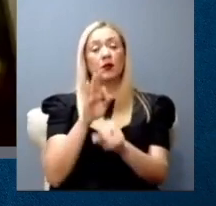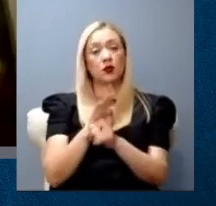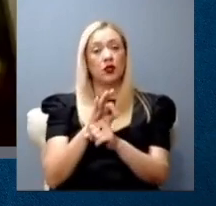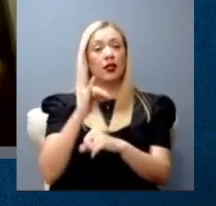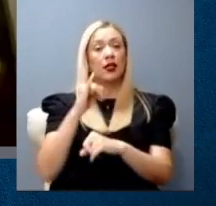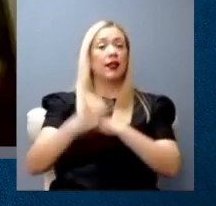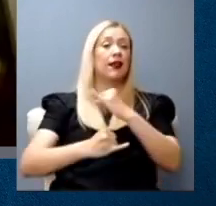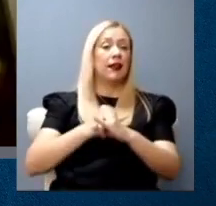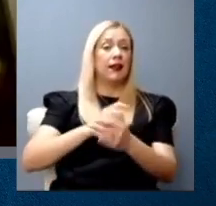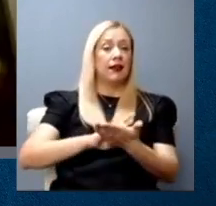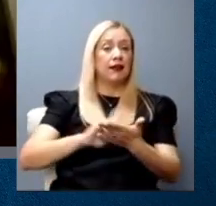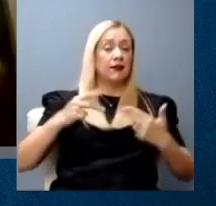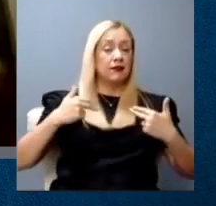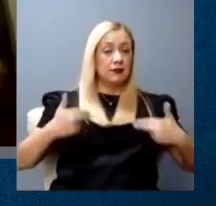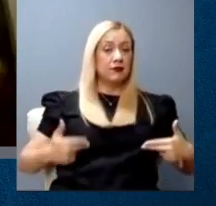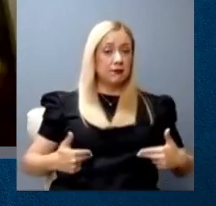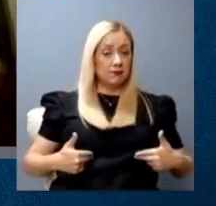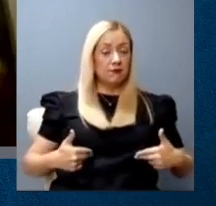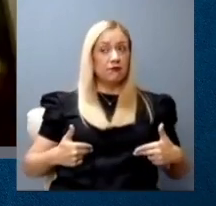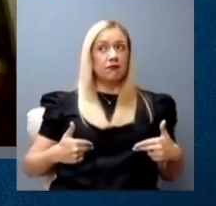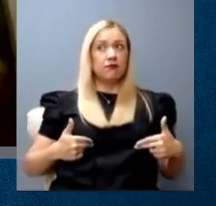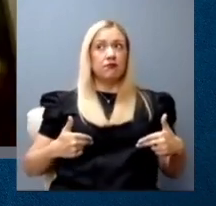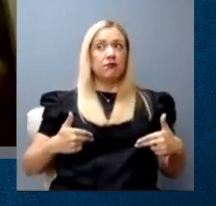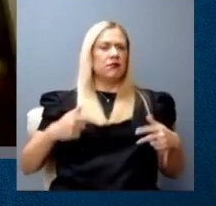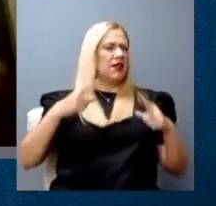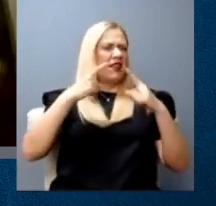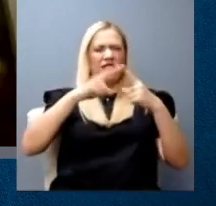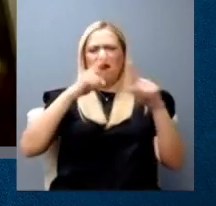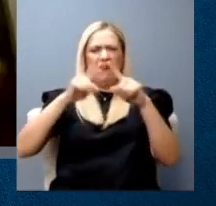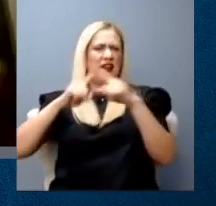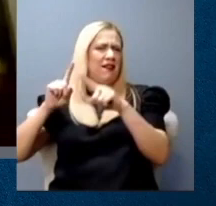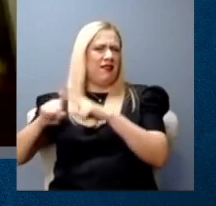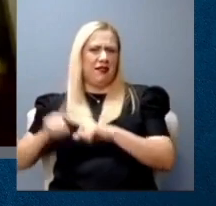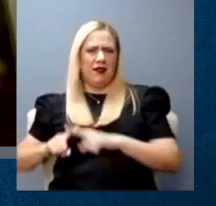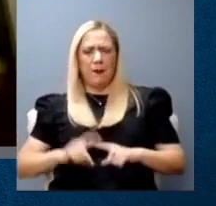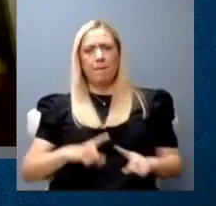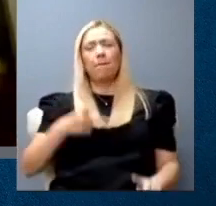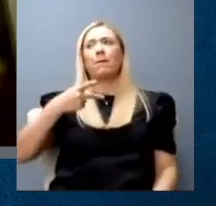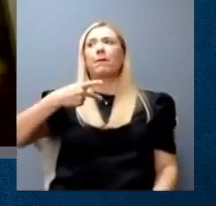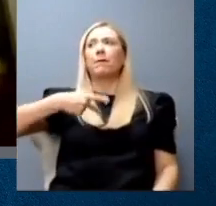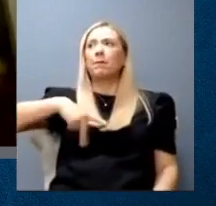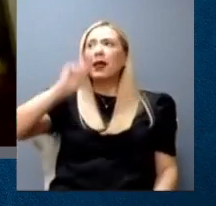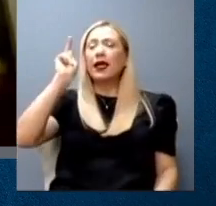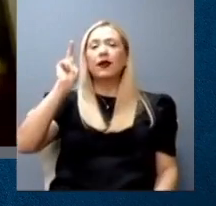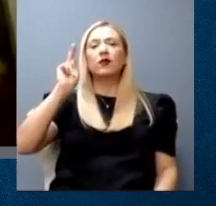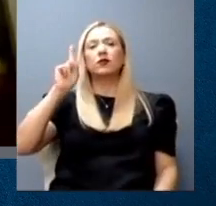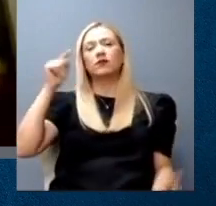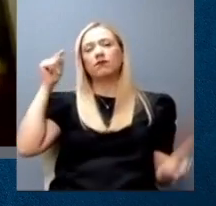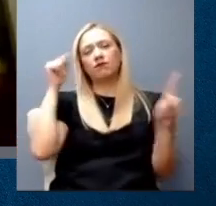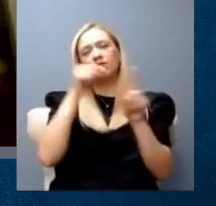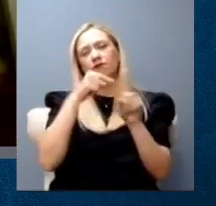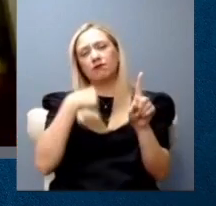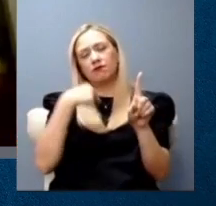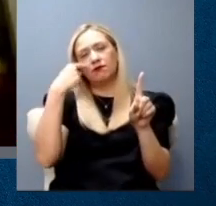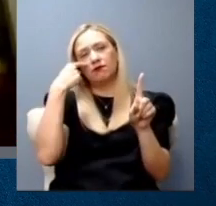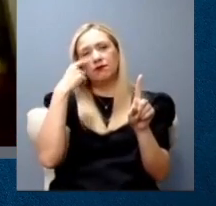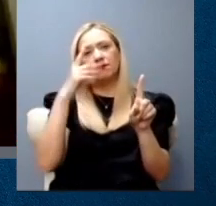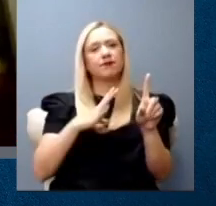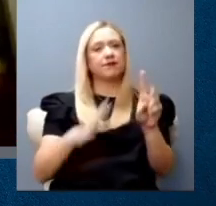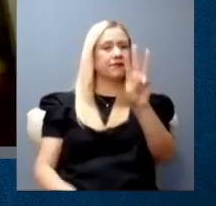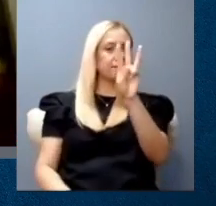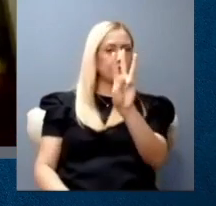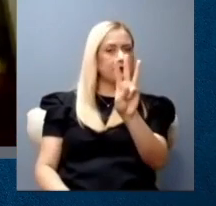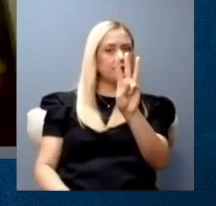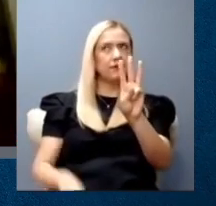internacional de los derechos humanos son variados, pero básicamente yo diría que son tres a nivel de